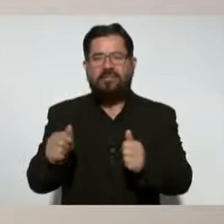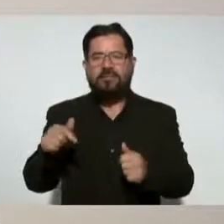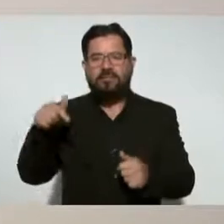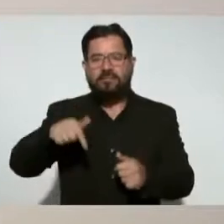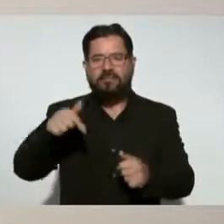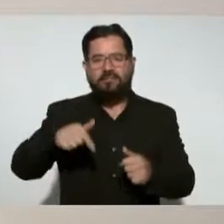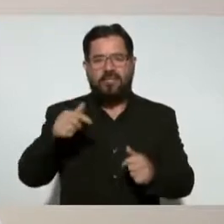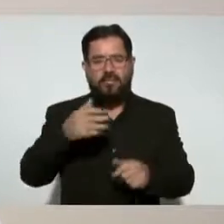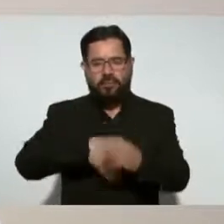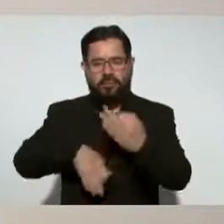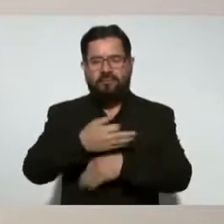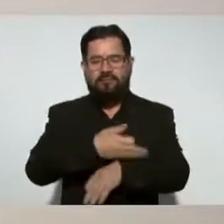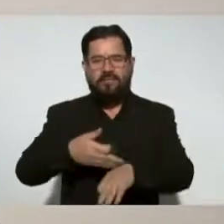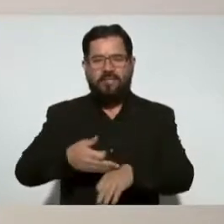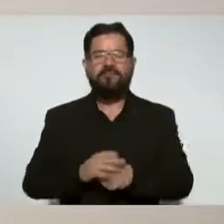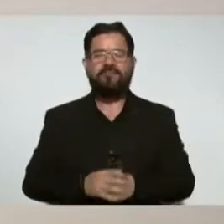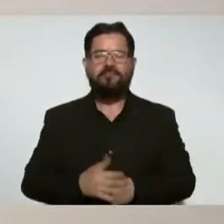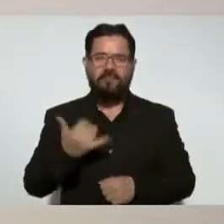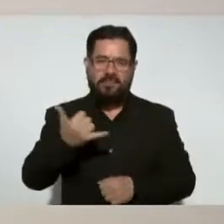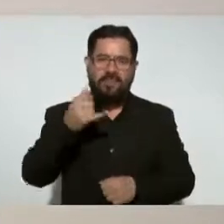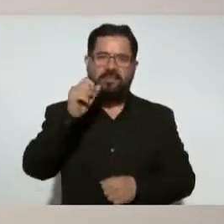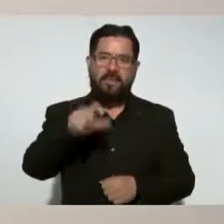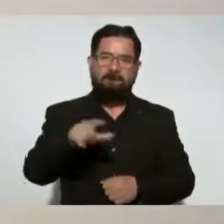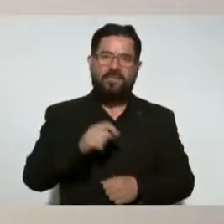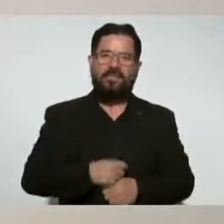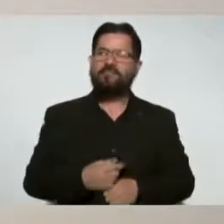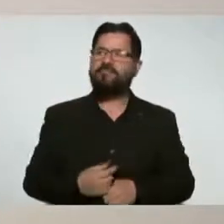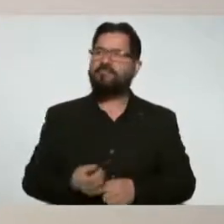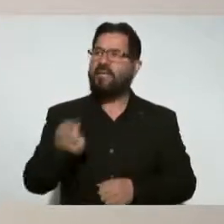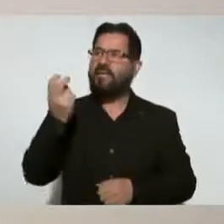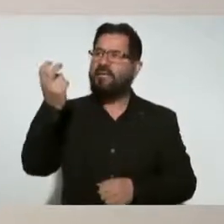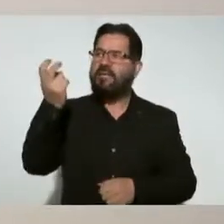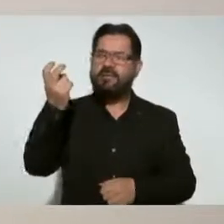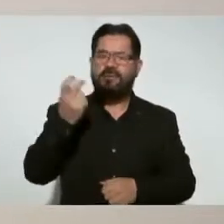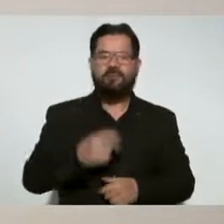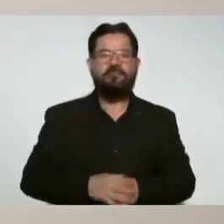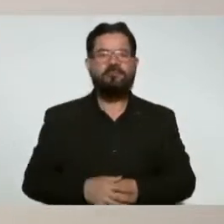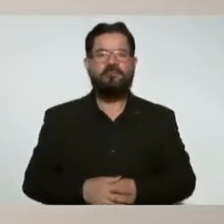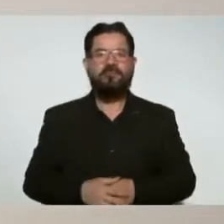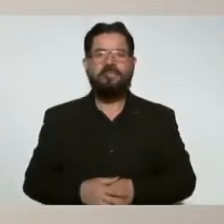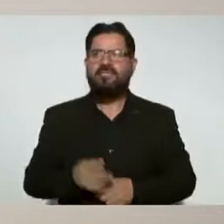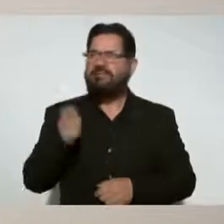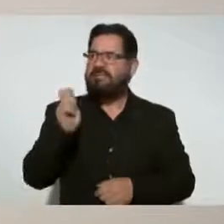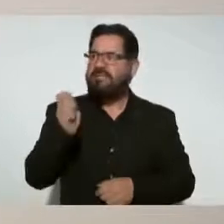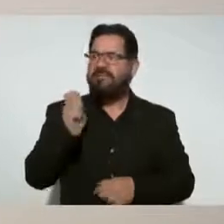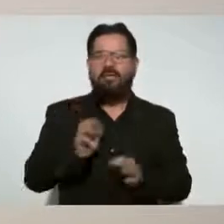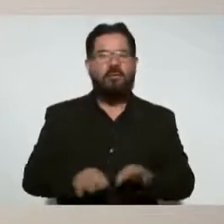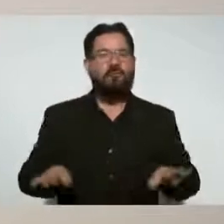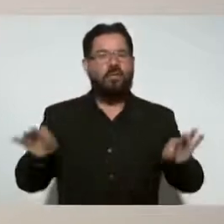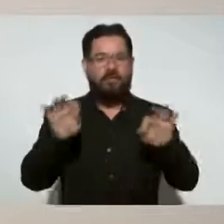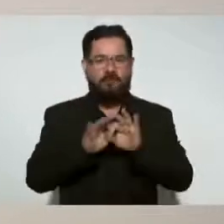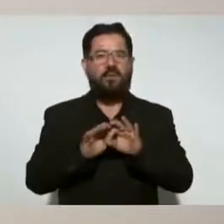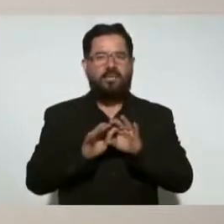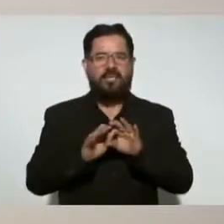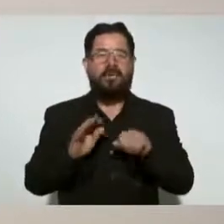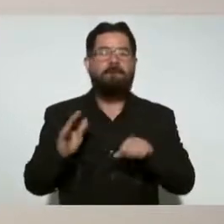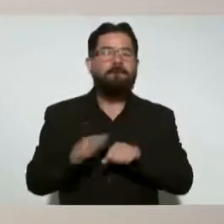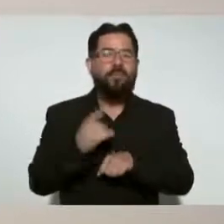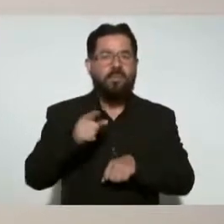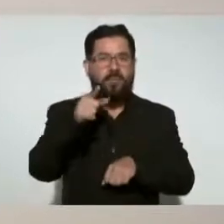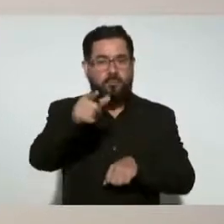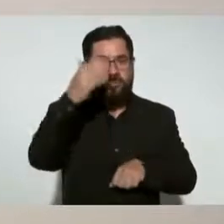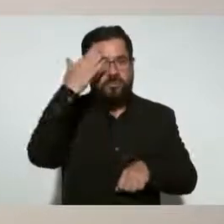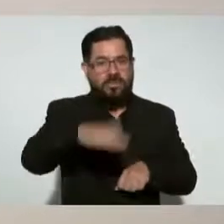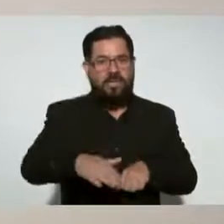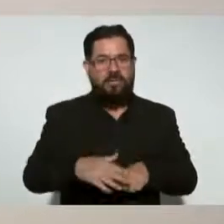buscan la atención de la salud. Y desde luego esto es doblemente significativo porque ustedes saben